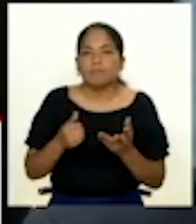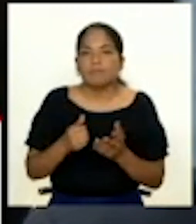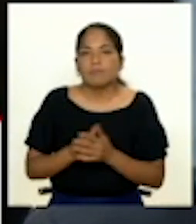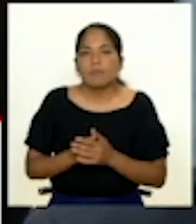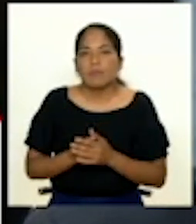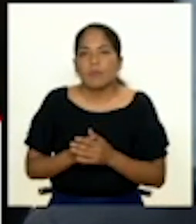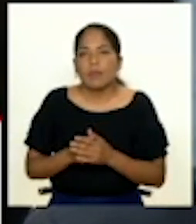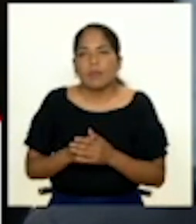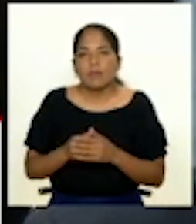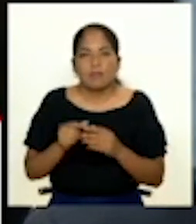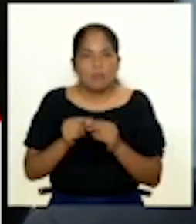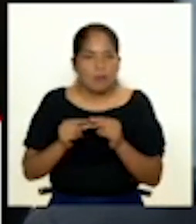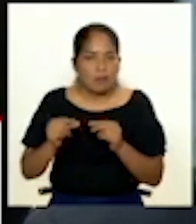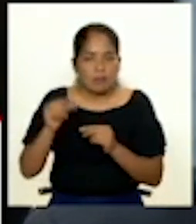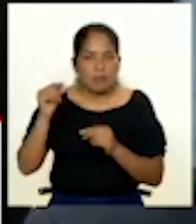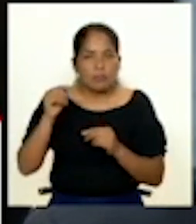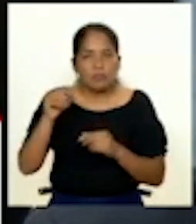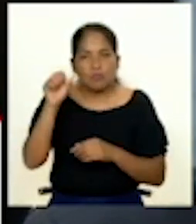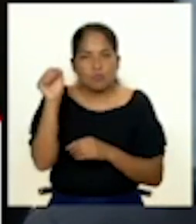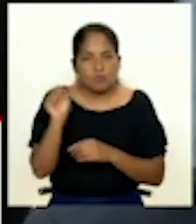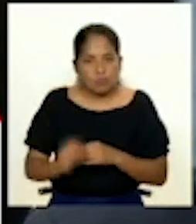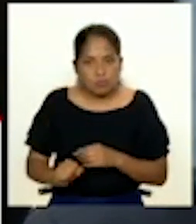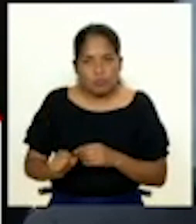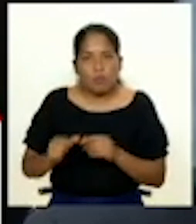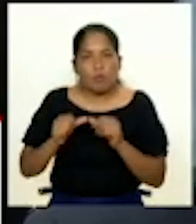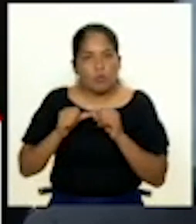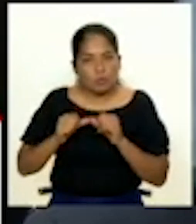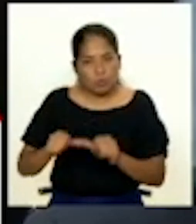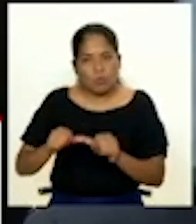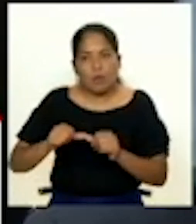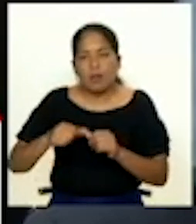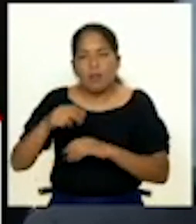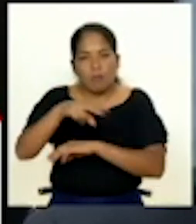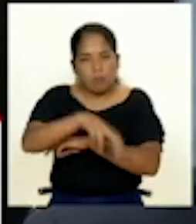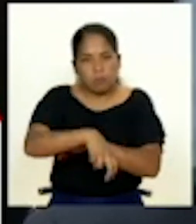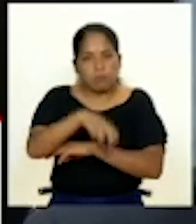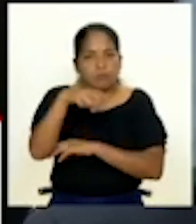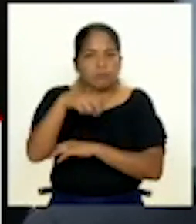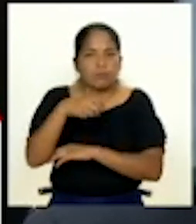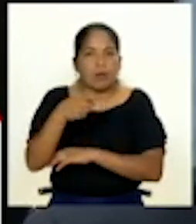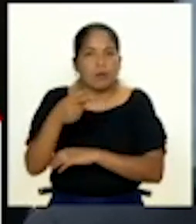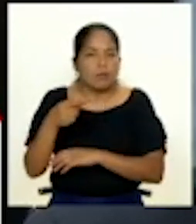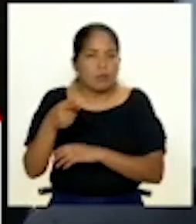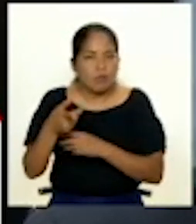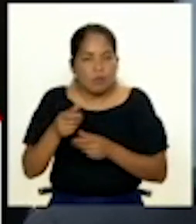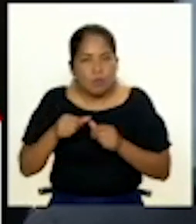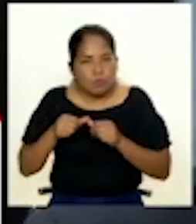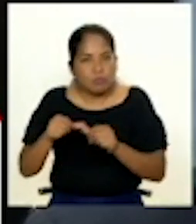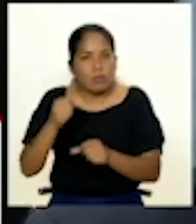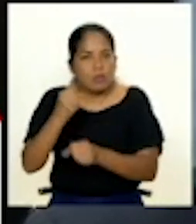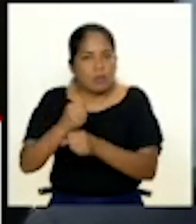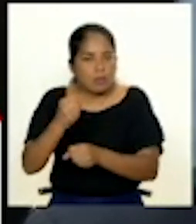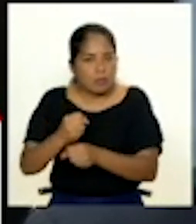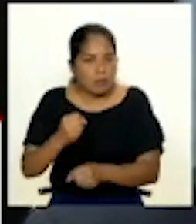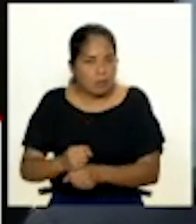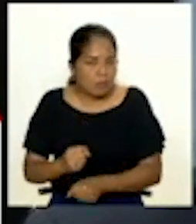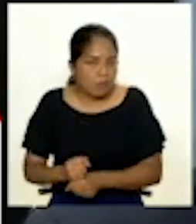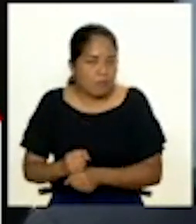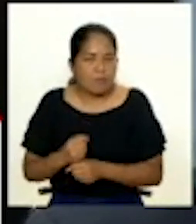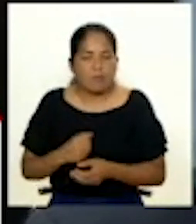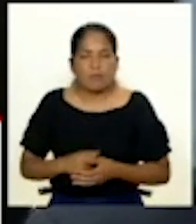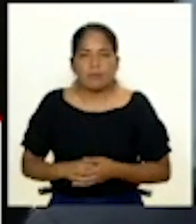del sur, desarrollando la industria petroquímica, que es un trabajo que va a largo plazo y en este momento